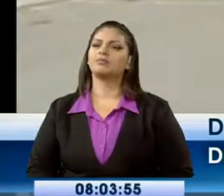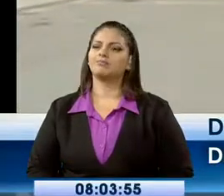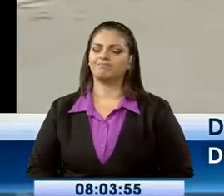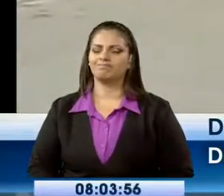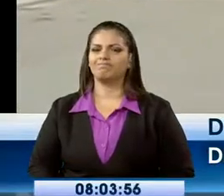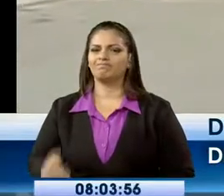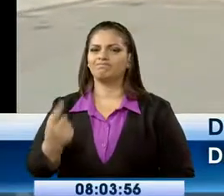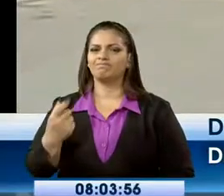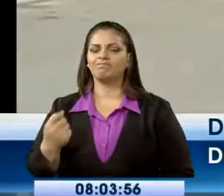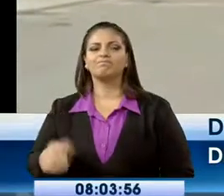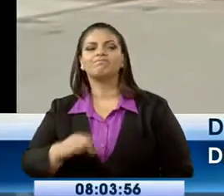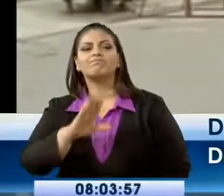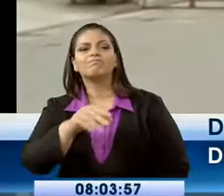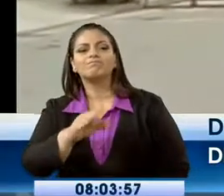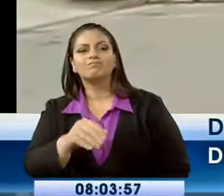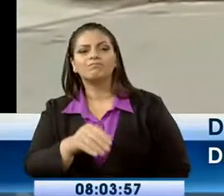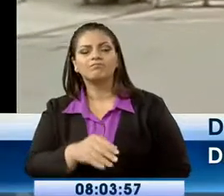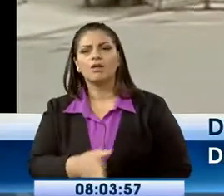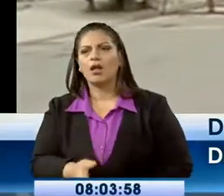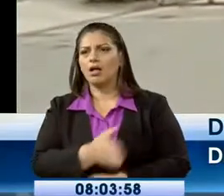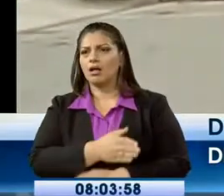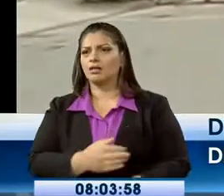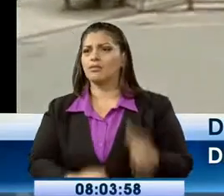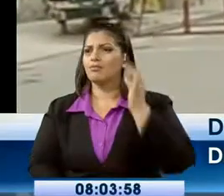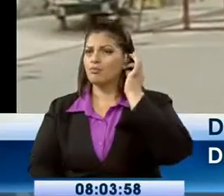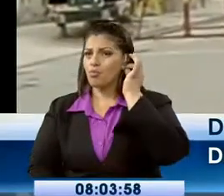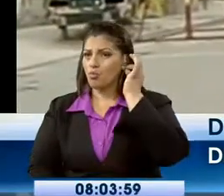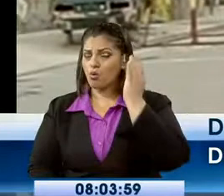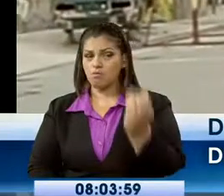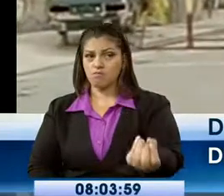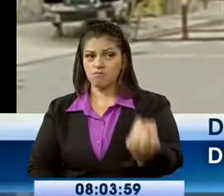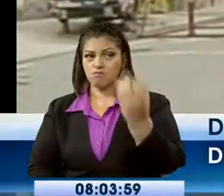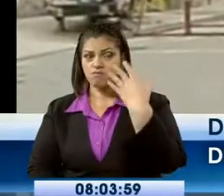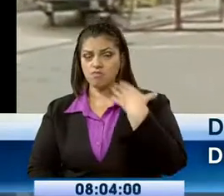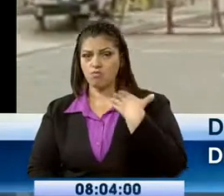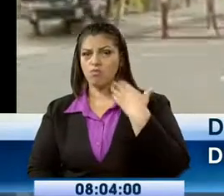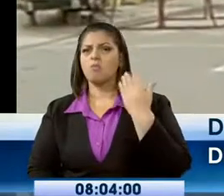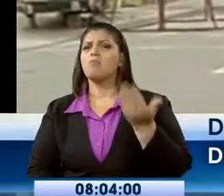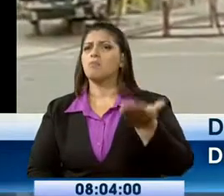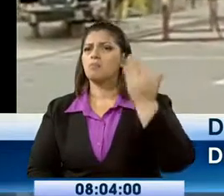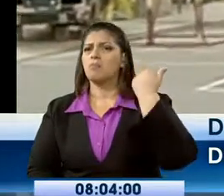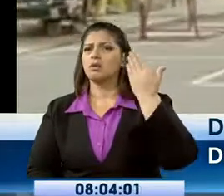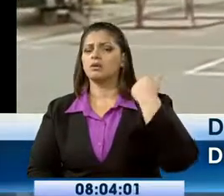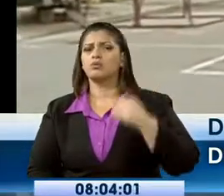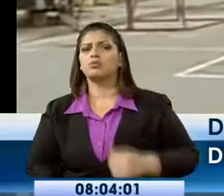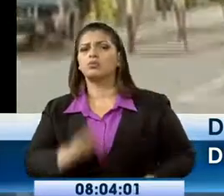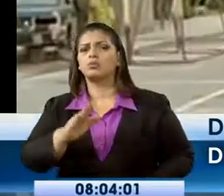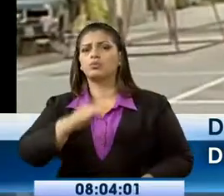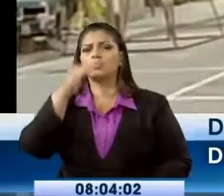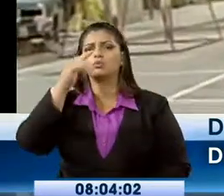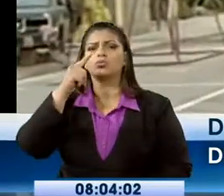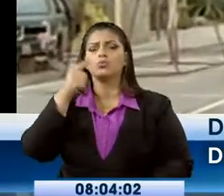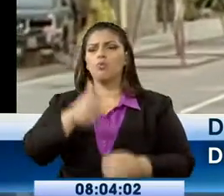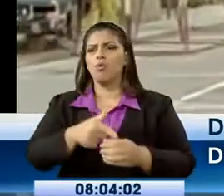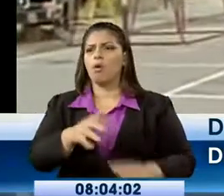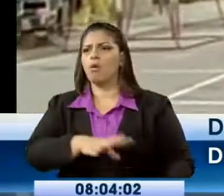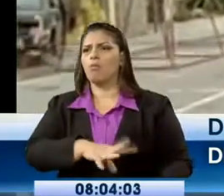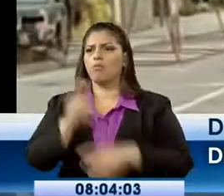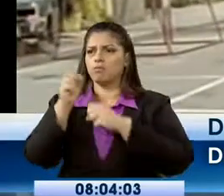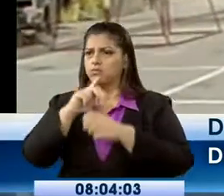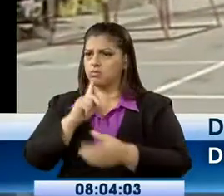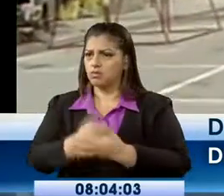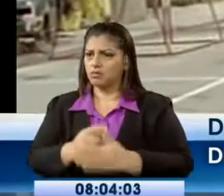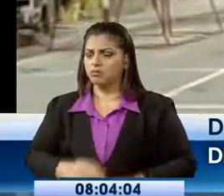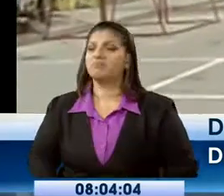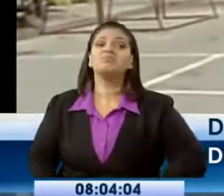interrumpa, hace poco una señora nos dijo que precisamente había sido víctima de Lampa, que le habían robado el tanque de gas precisamente en la esquina. Sí, está muy